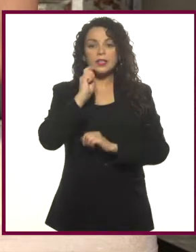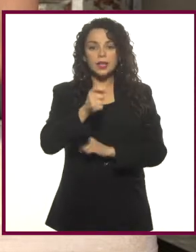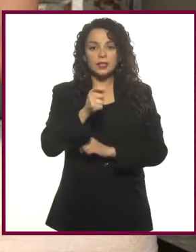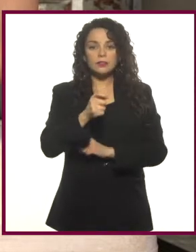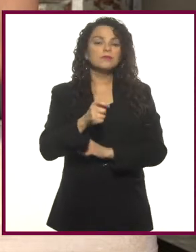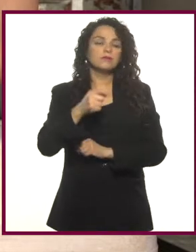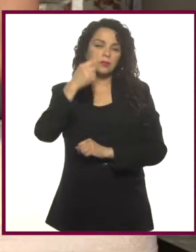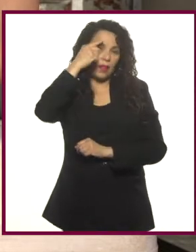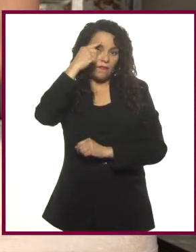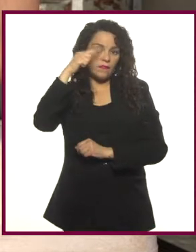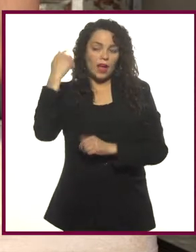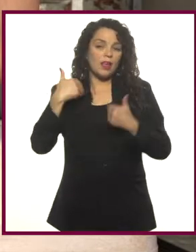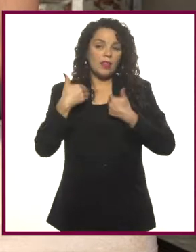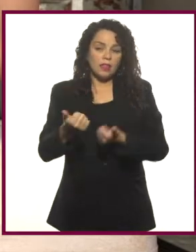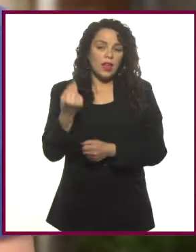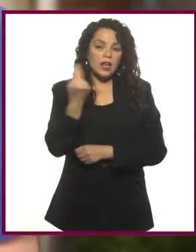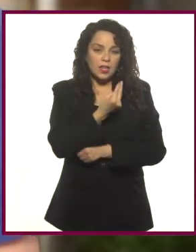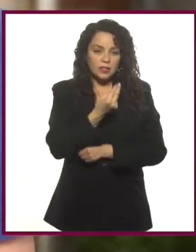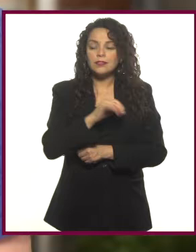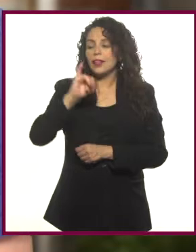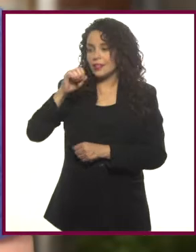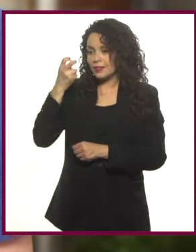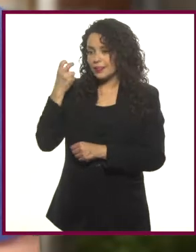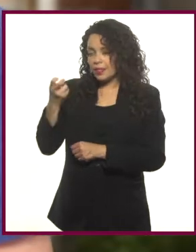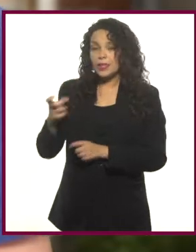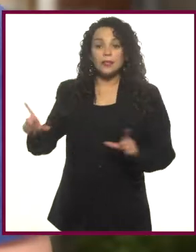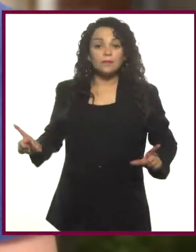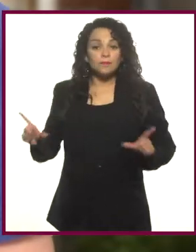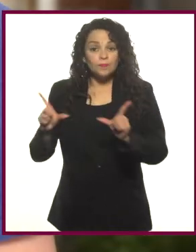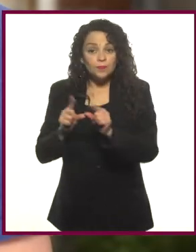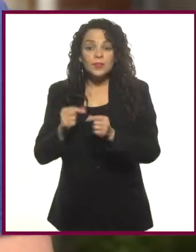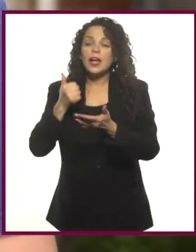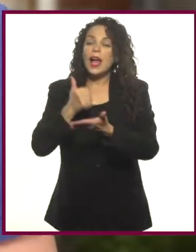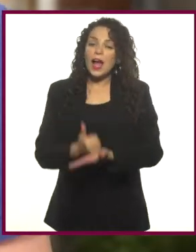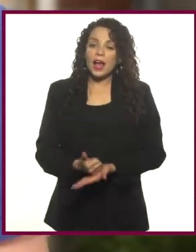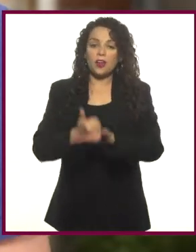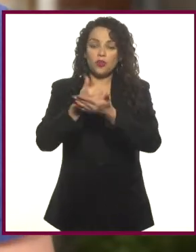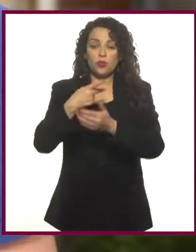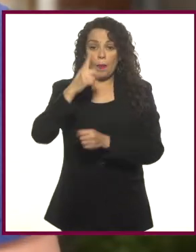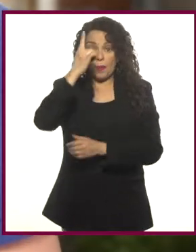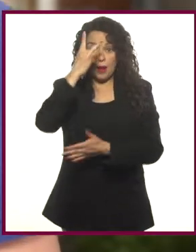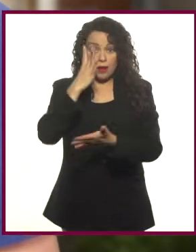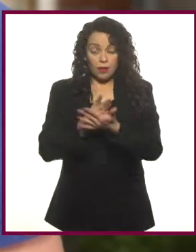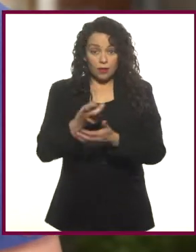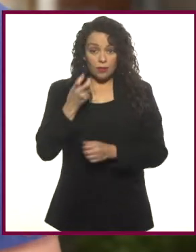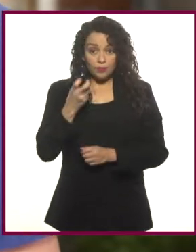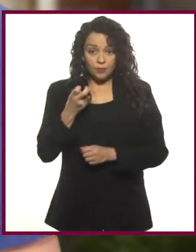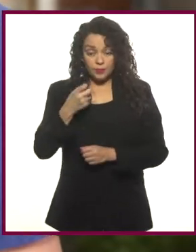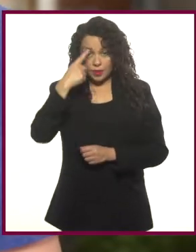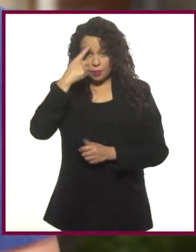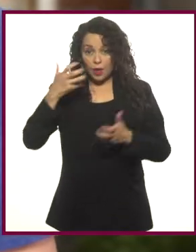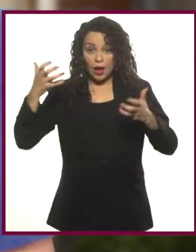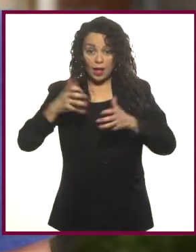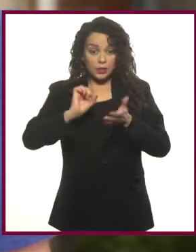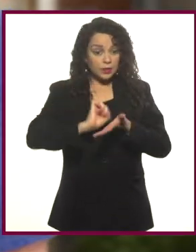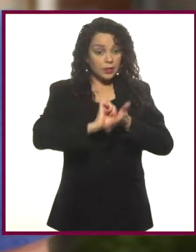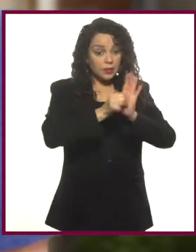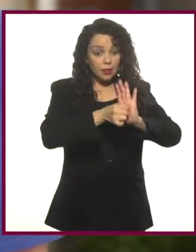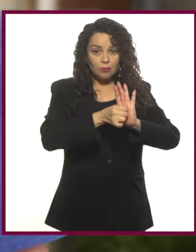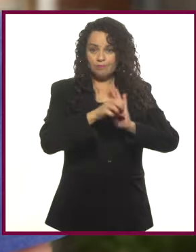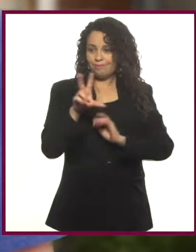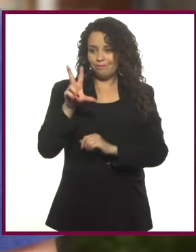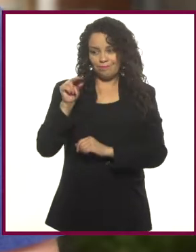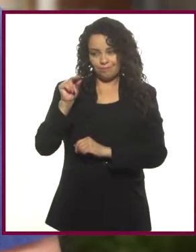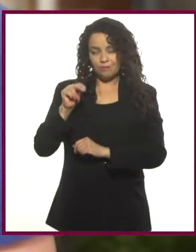es meramente funcional. Exacto, y la síntesis le ayuda a hacerlo. Pero no solo existe la síntesis en los trazos